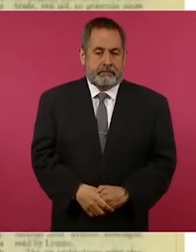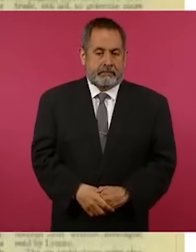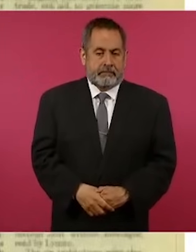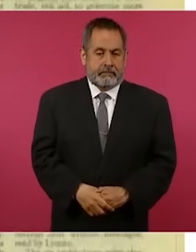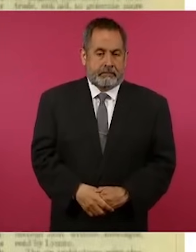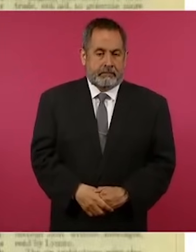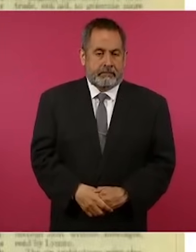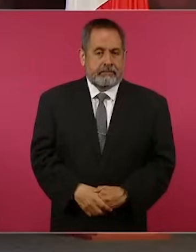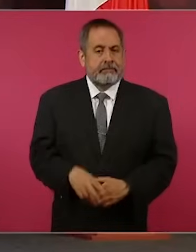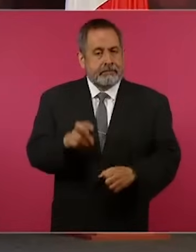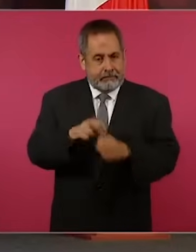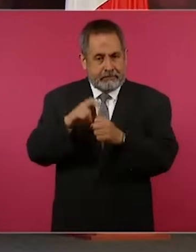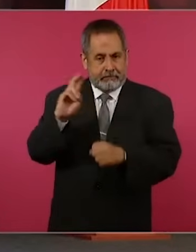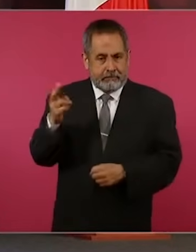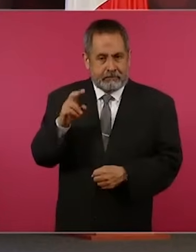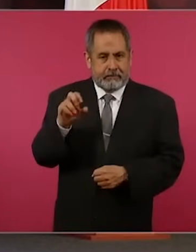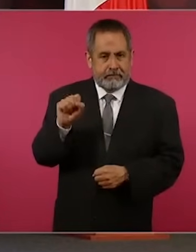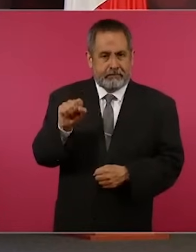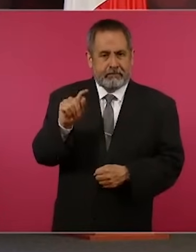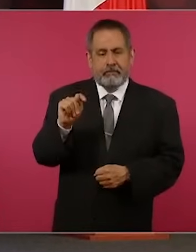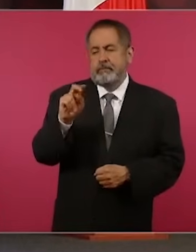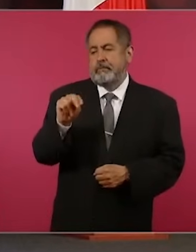En Stanford.